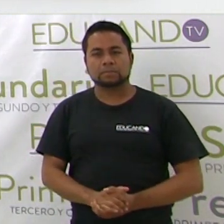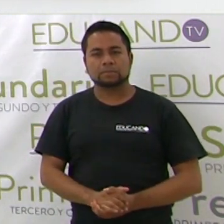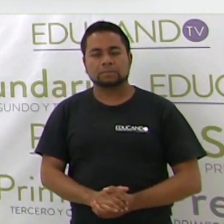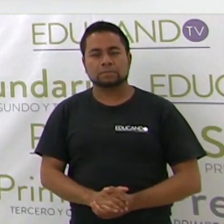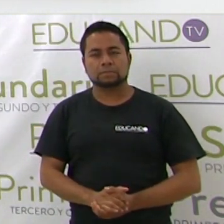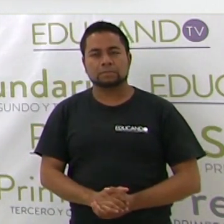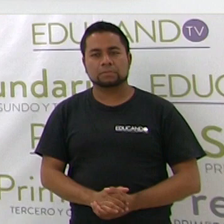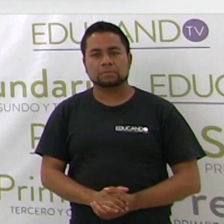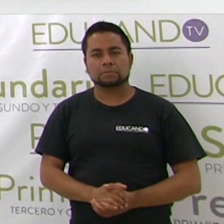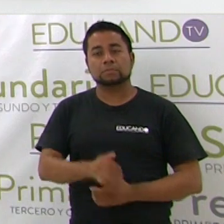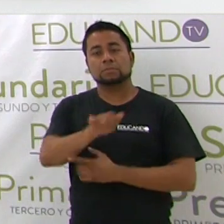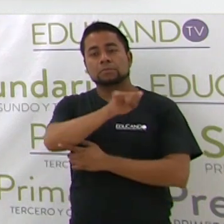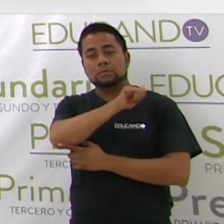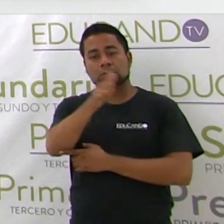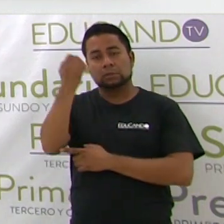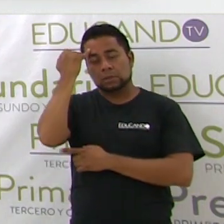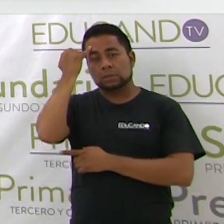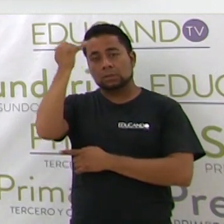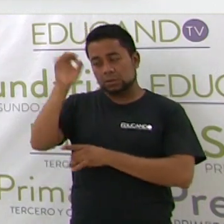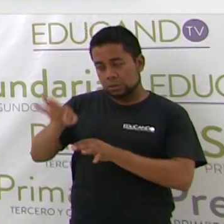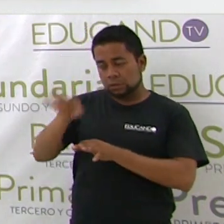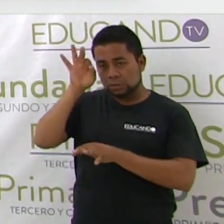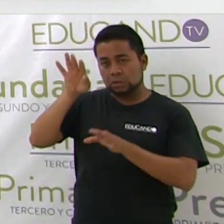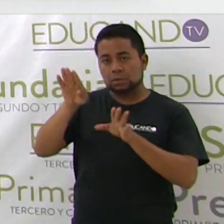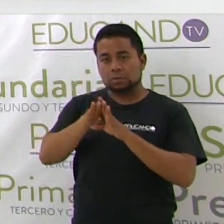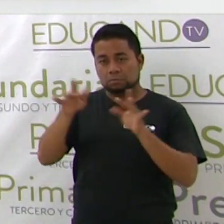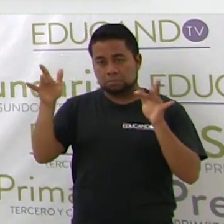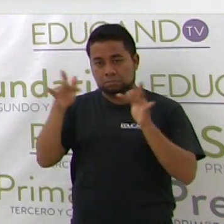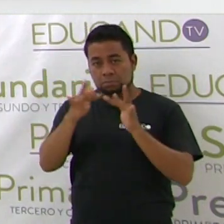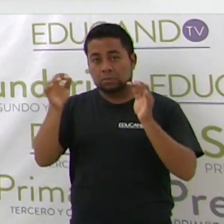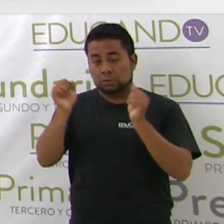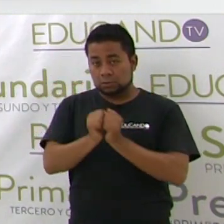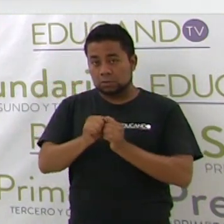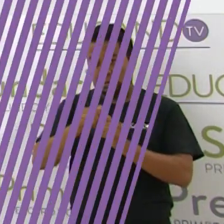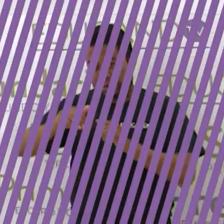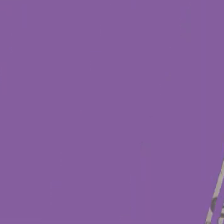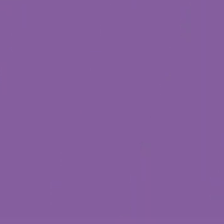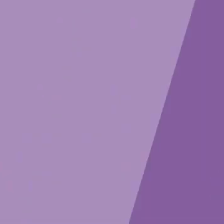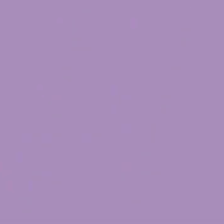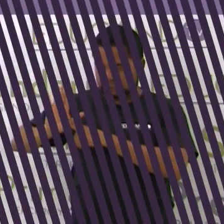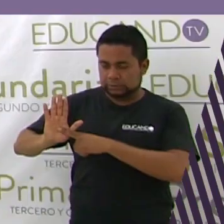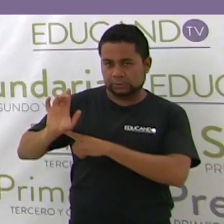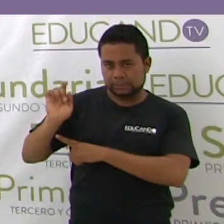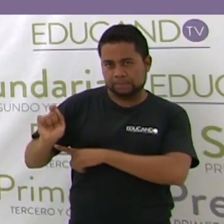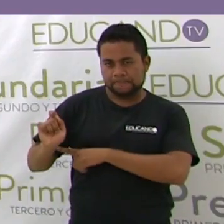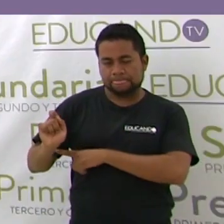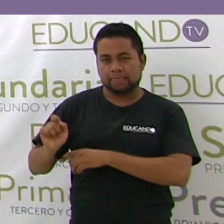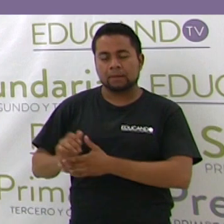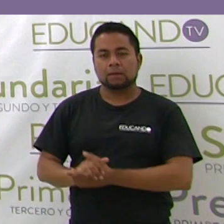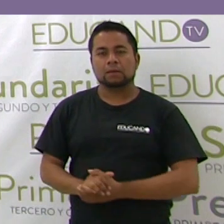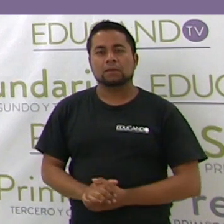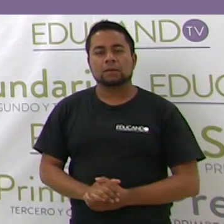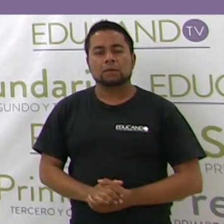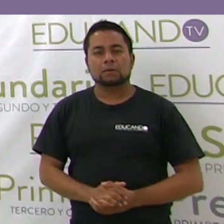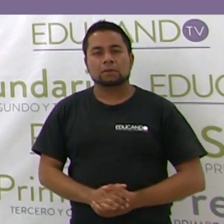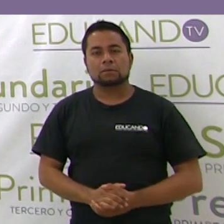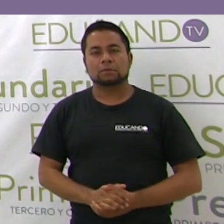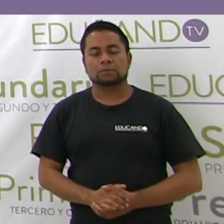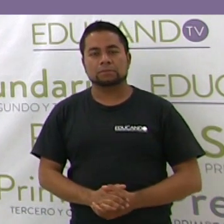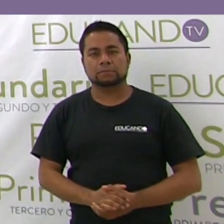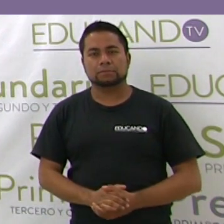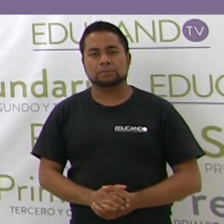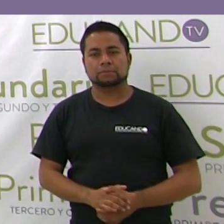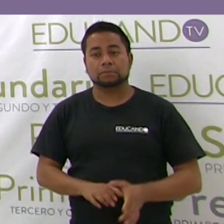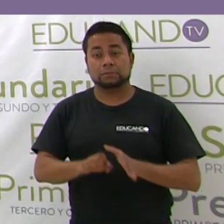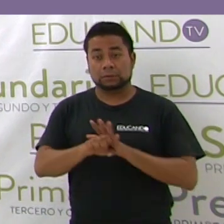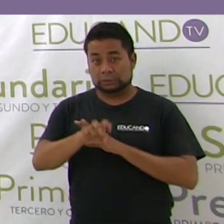Lo otro que podemos rescatar y que se relaciona también con lo que ya les presenté es que